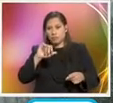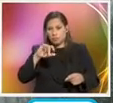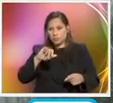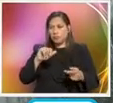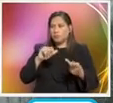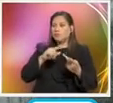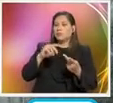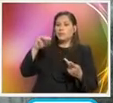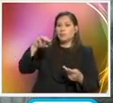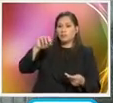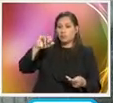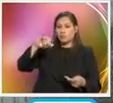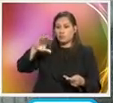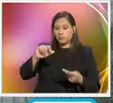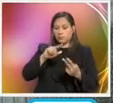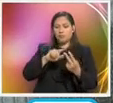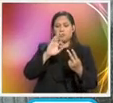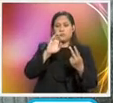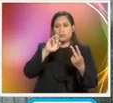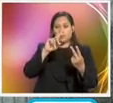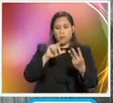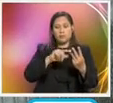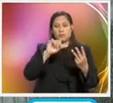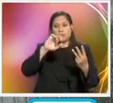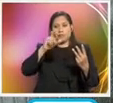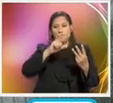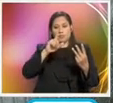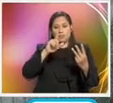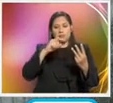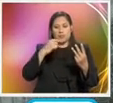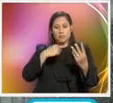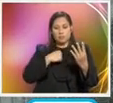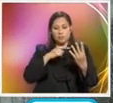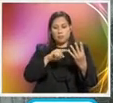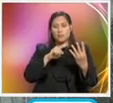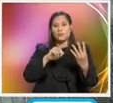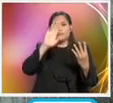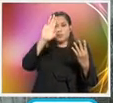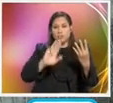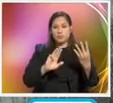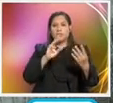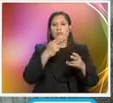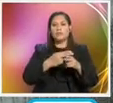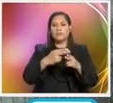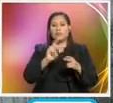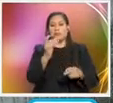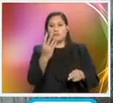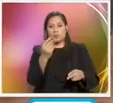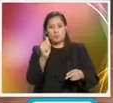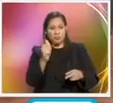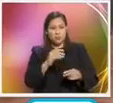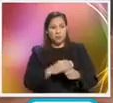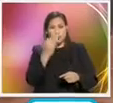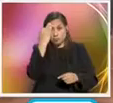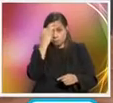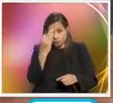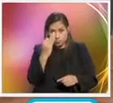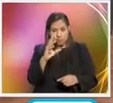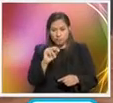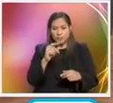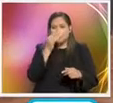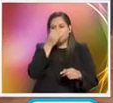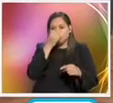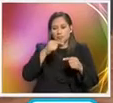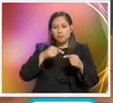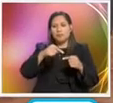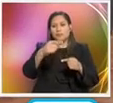Fernanda, Alex y yo todos los miércoles hasta el 24 de agosto. Pues ya no falta tanto tiempo. Exacto. ¿Eh? Así que